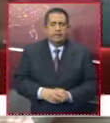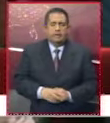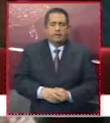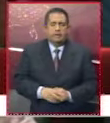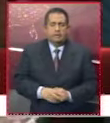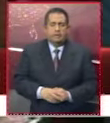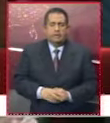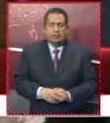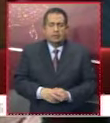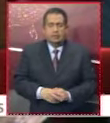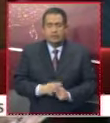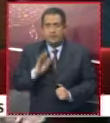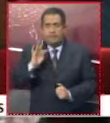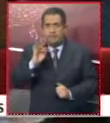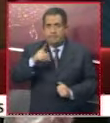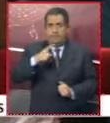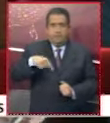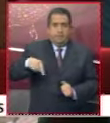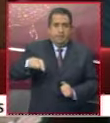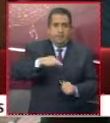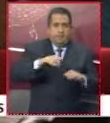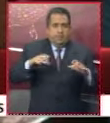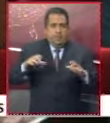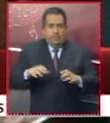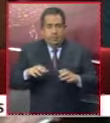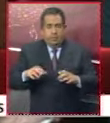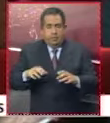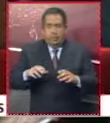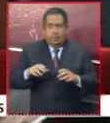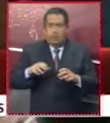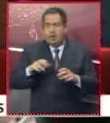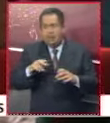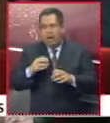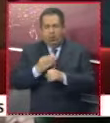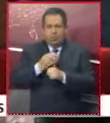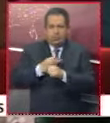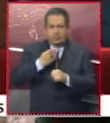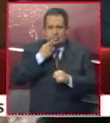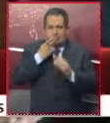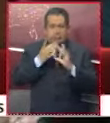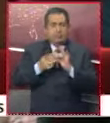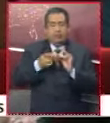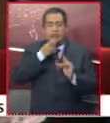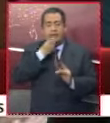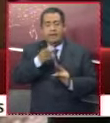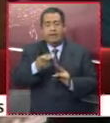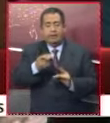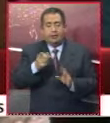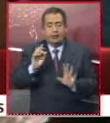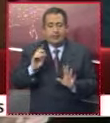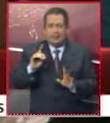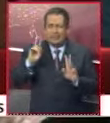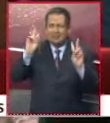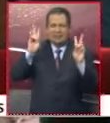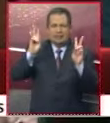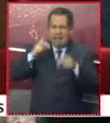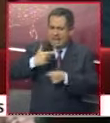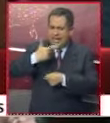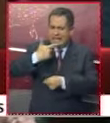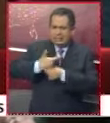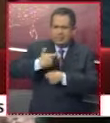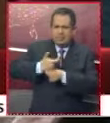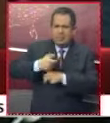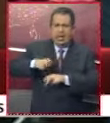Lo que coloquialmente, de nuevo, y perdón por el abuso de los coloquialismos, hemos llamado la séptima silla,